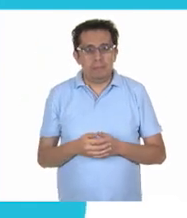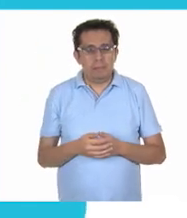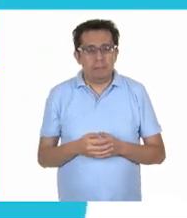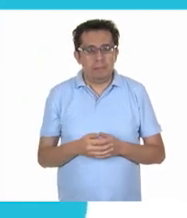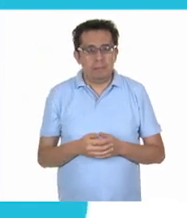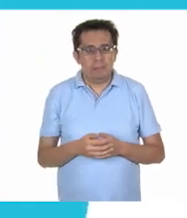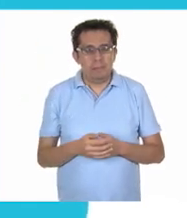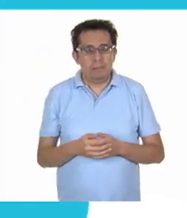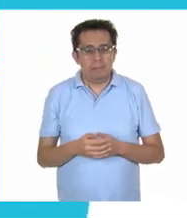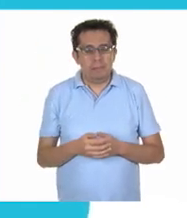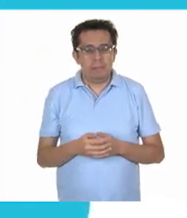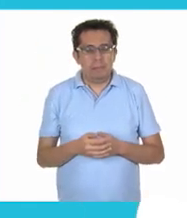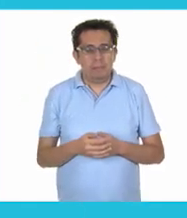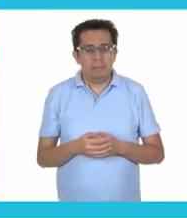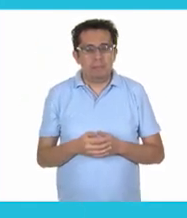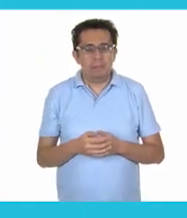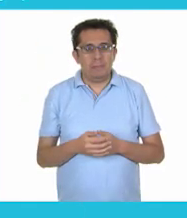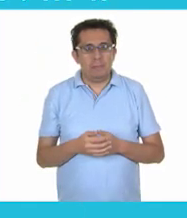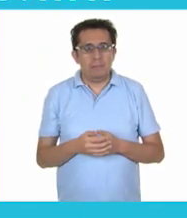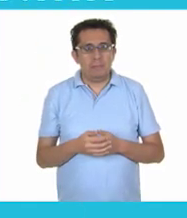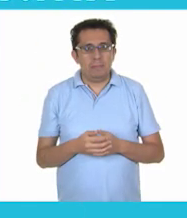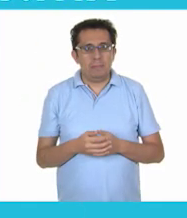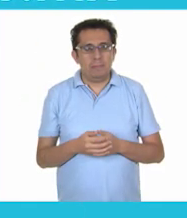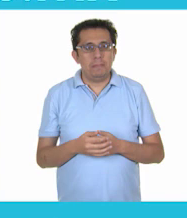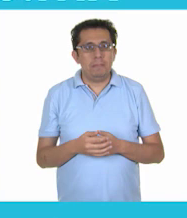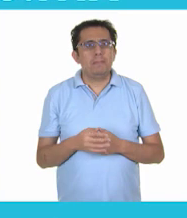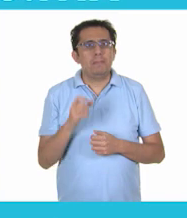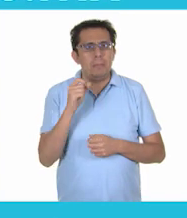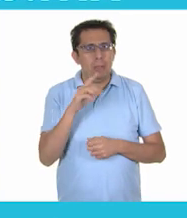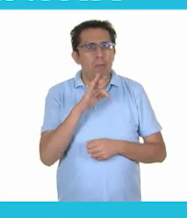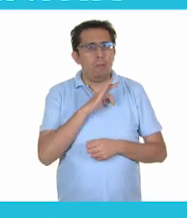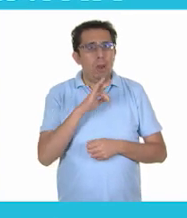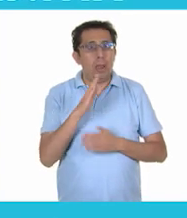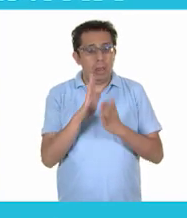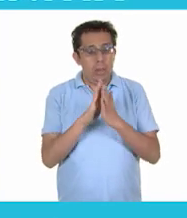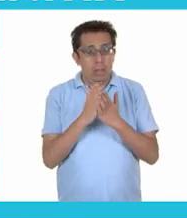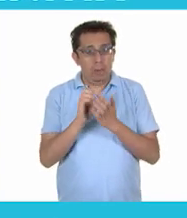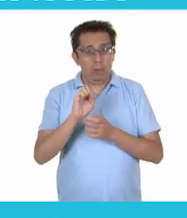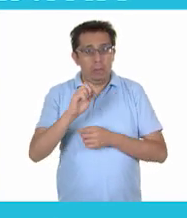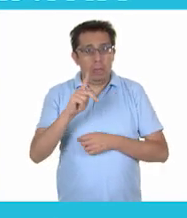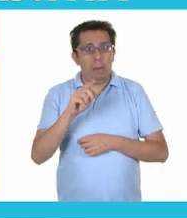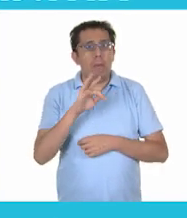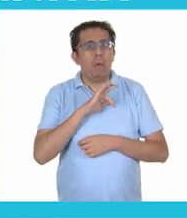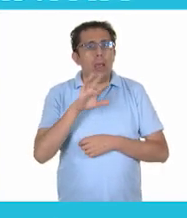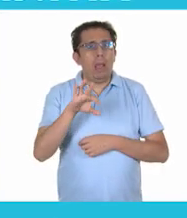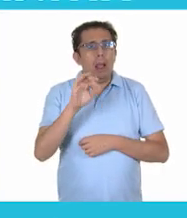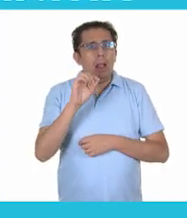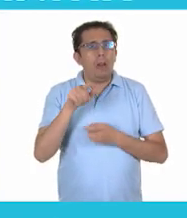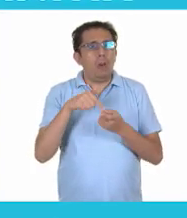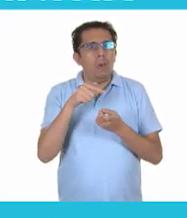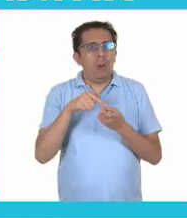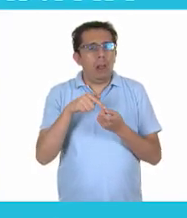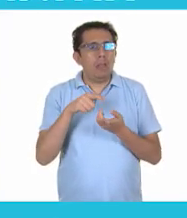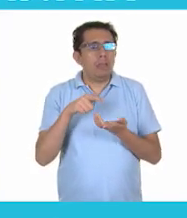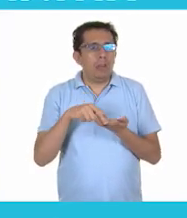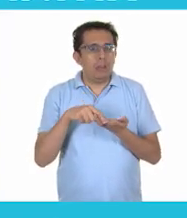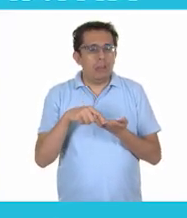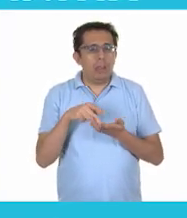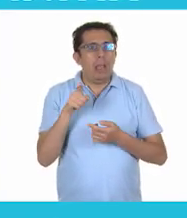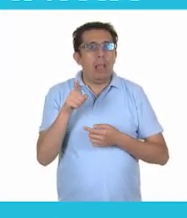5541-7204-13. 100 líneas. También puedes encontrar los libros de texto en la página